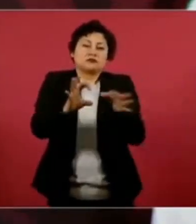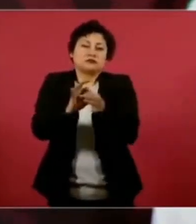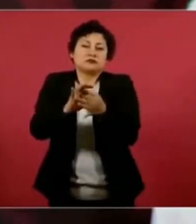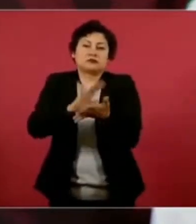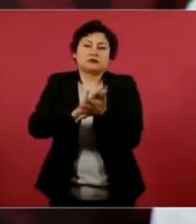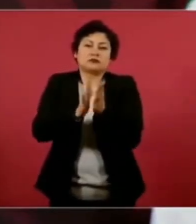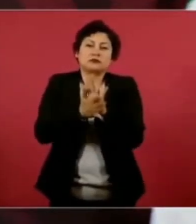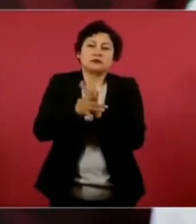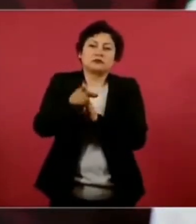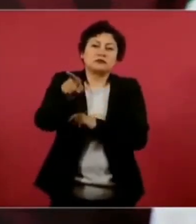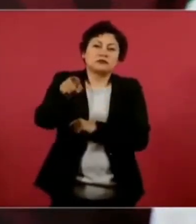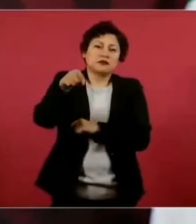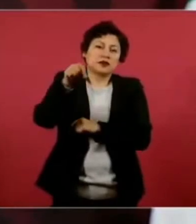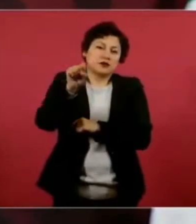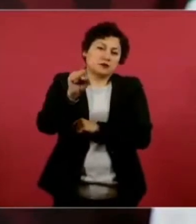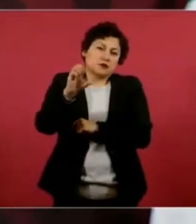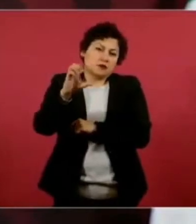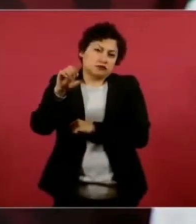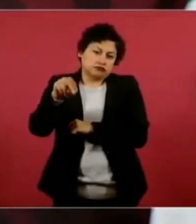siempre ganaban